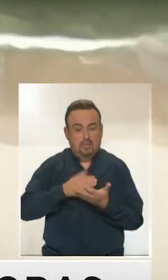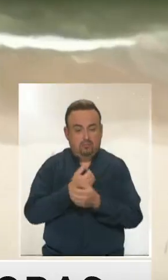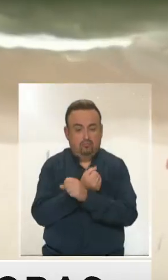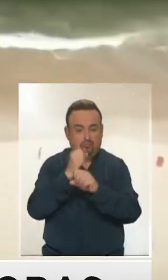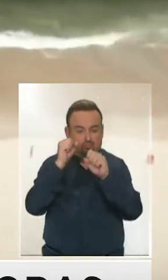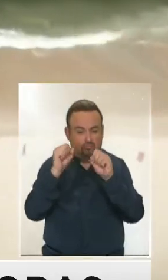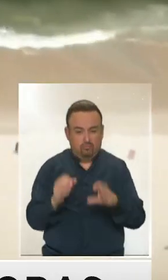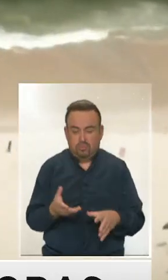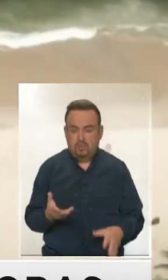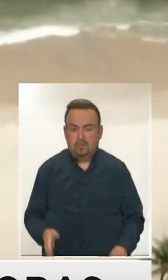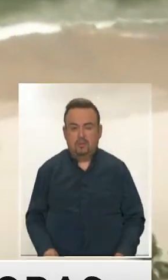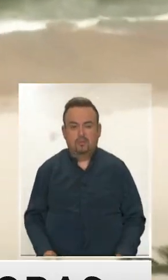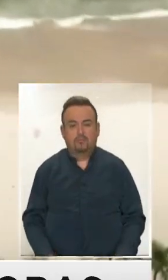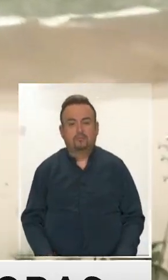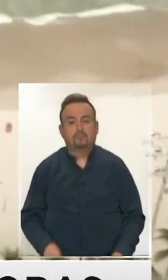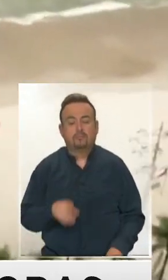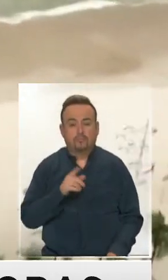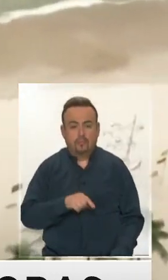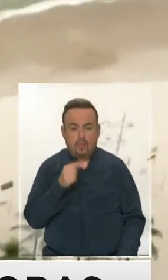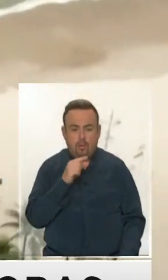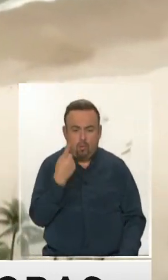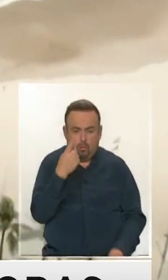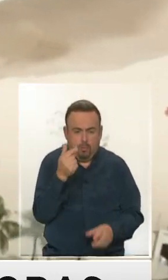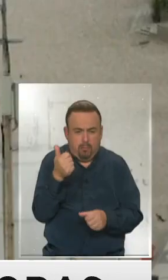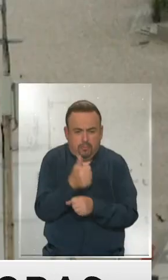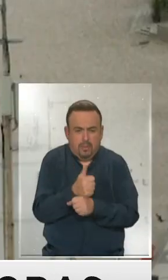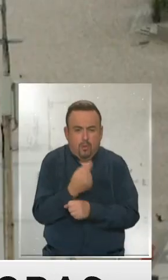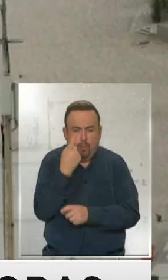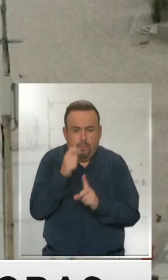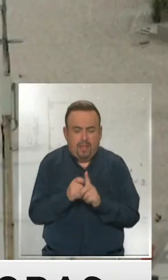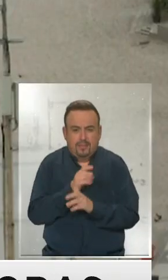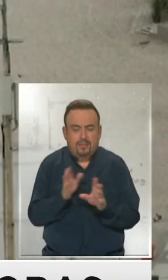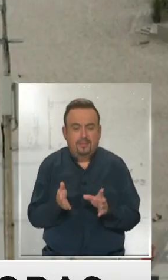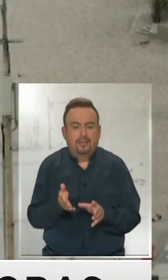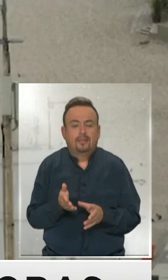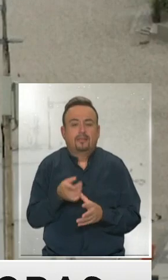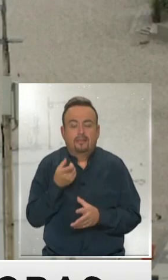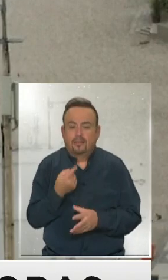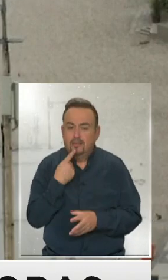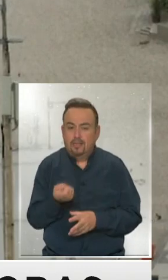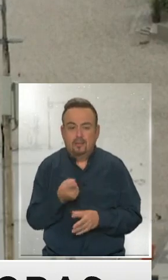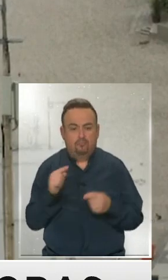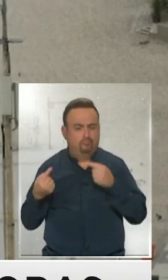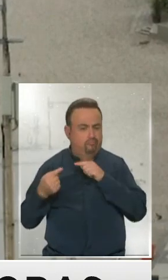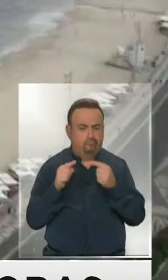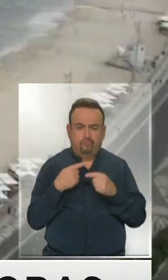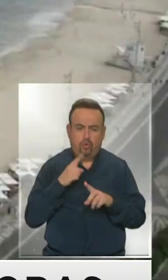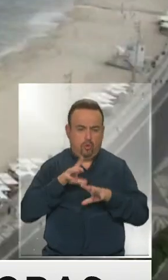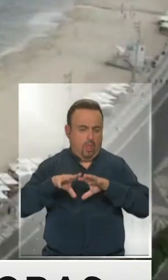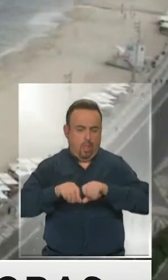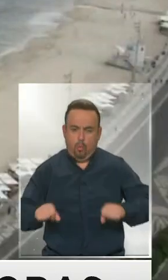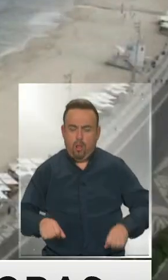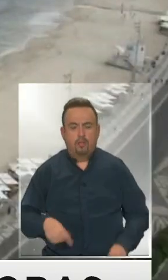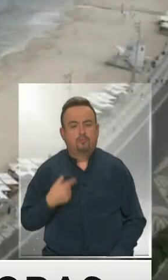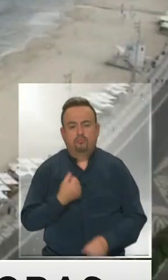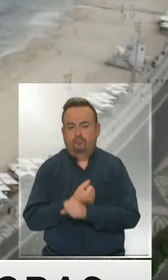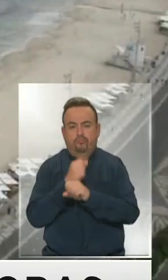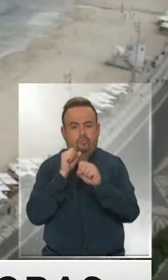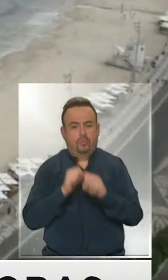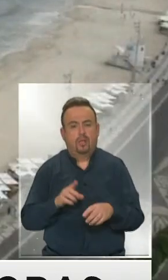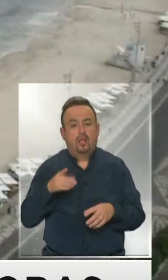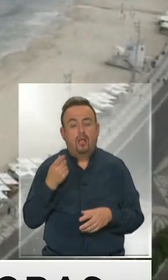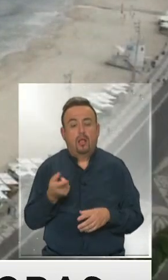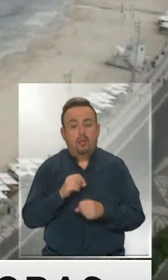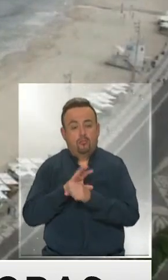brasileño a negación take a menos de un mes de asumir el cargo es todas las discrepancias con el presidente de airbus john arum en torno al